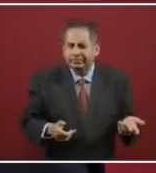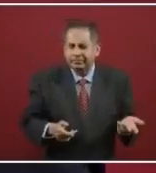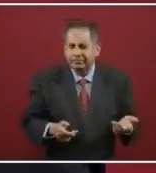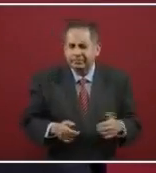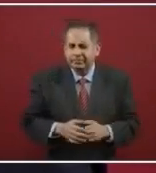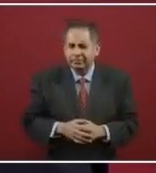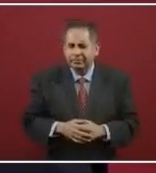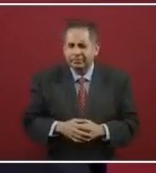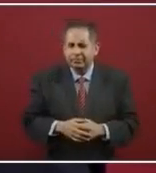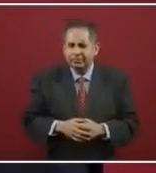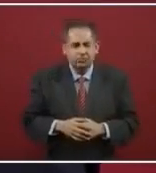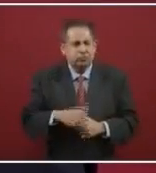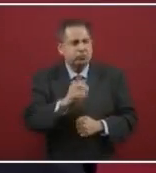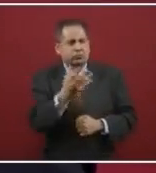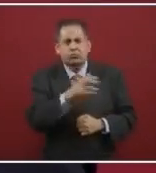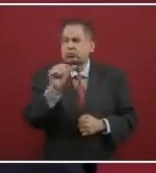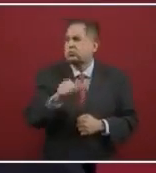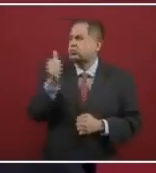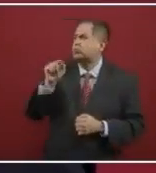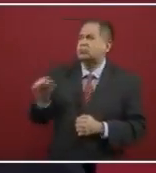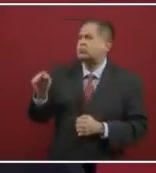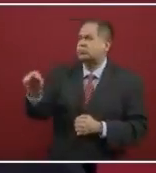¿No lo hicieron otros medios?